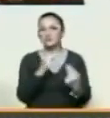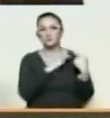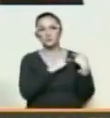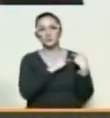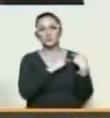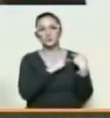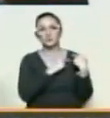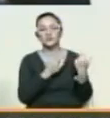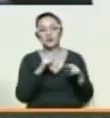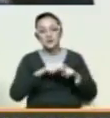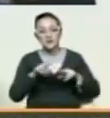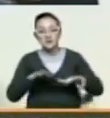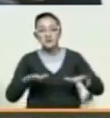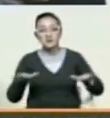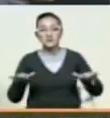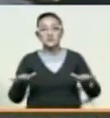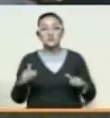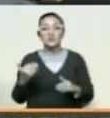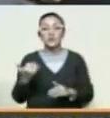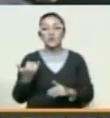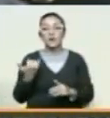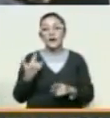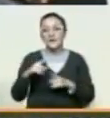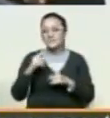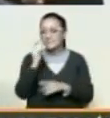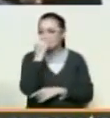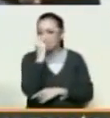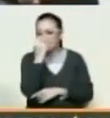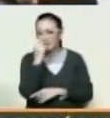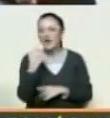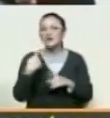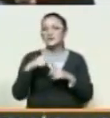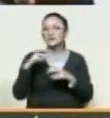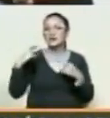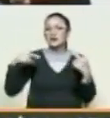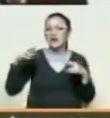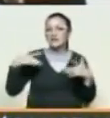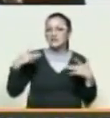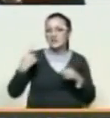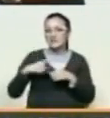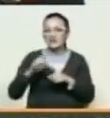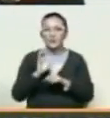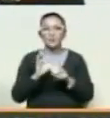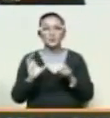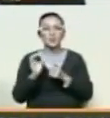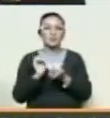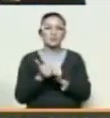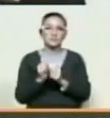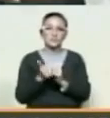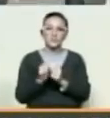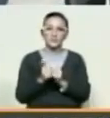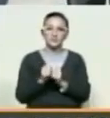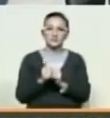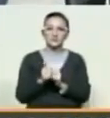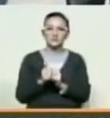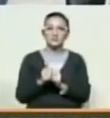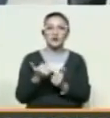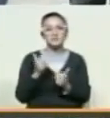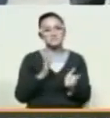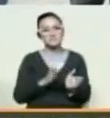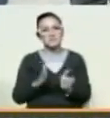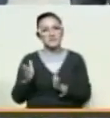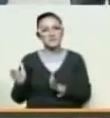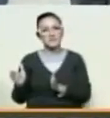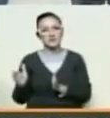este caso son niños, tenemos mimos, tenemos unas actividades recreativas, culturales, deportivas, tenemos una planificación